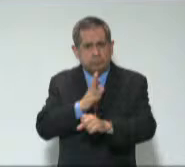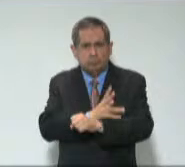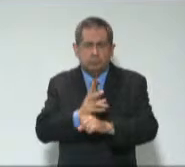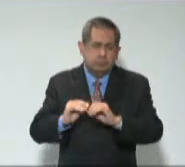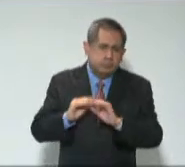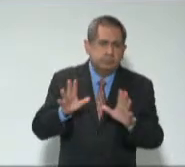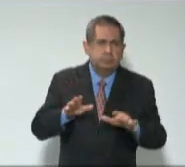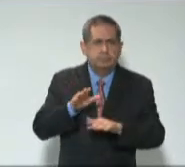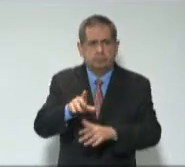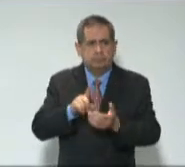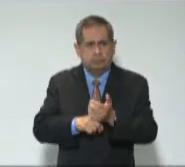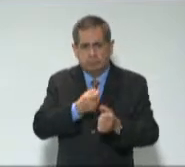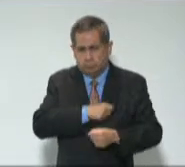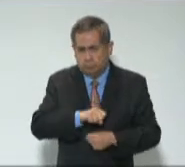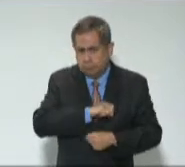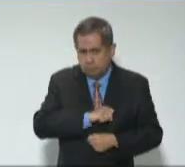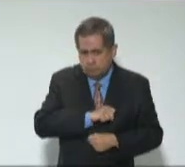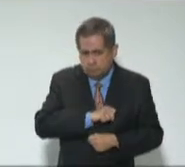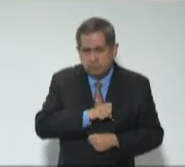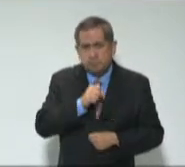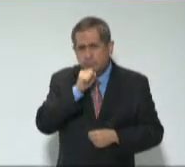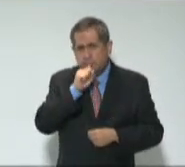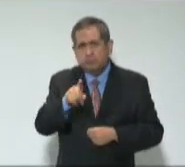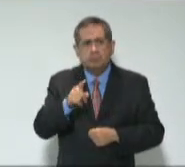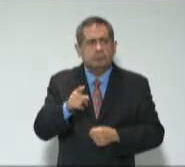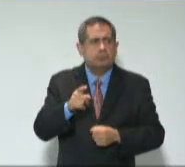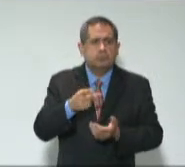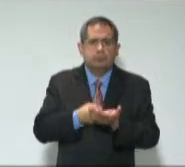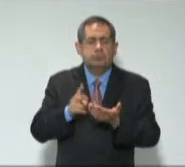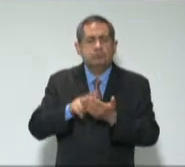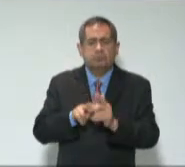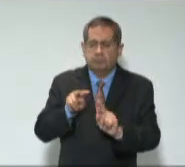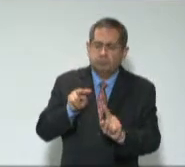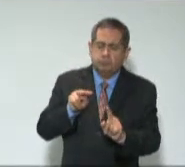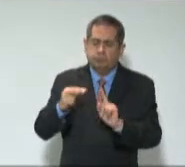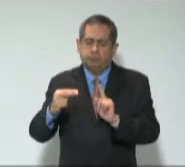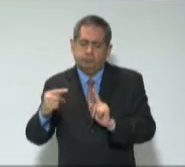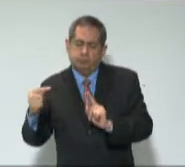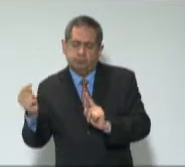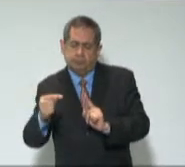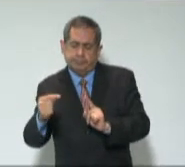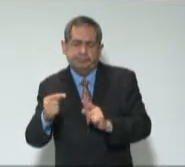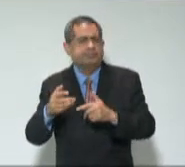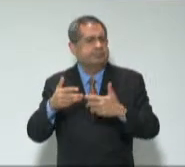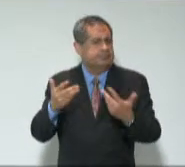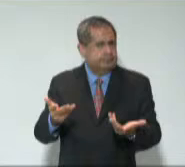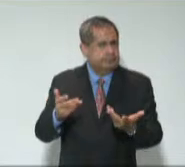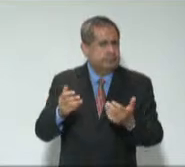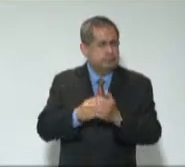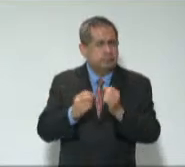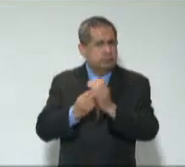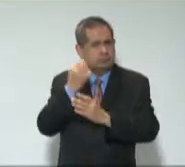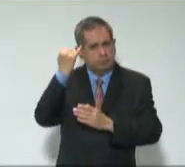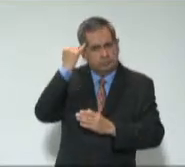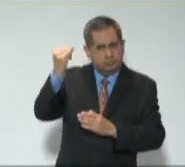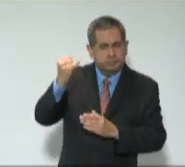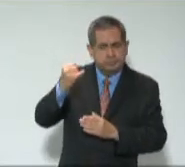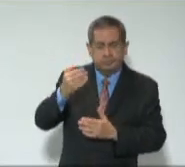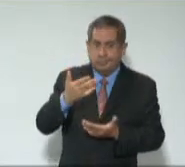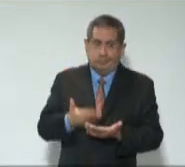en salud pero también sobre un enfoque particular en lo que implica una visión renovada que nos